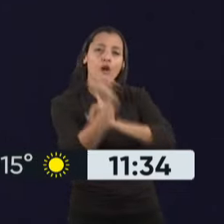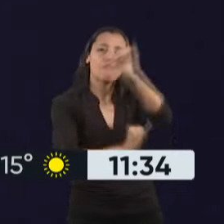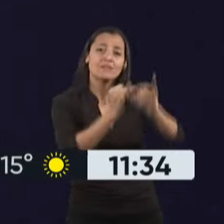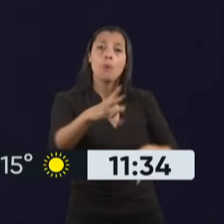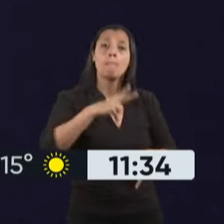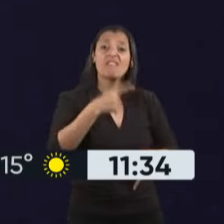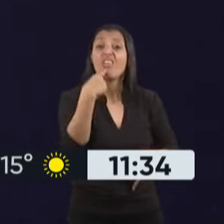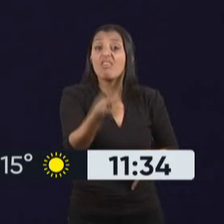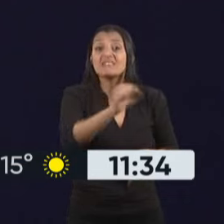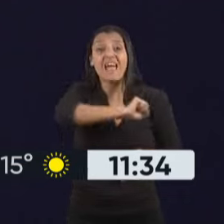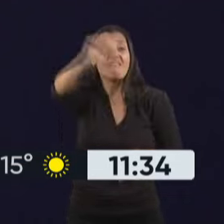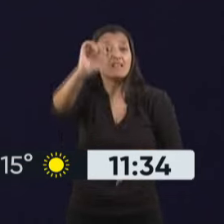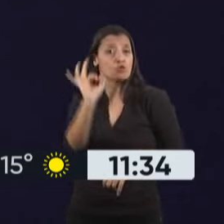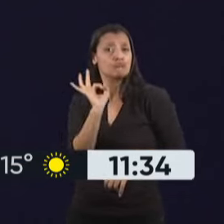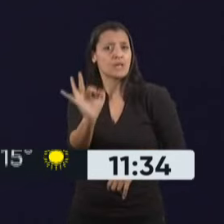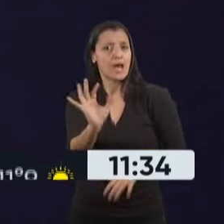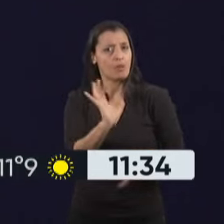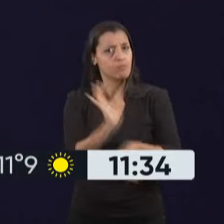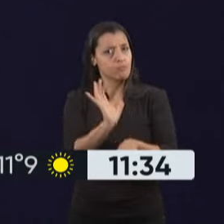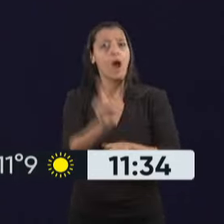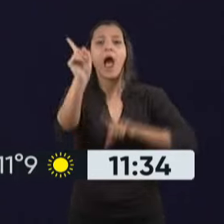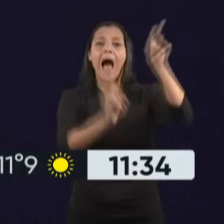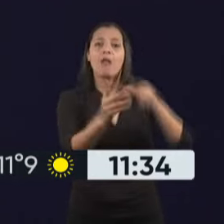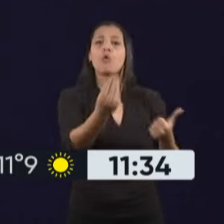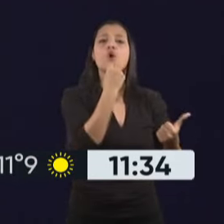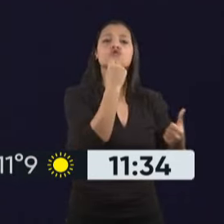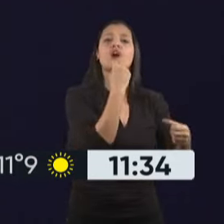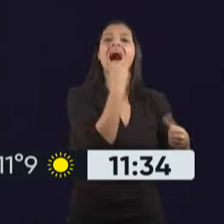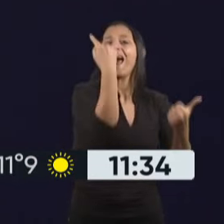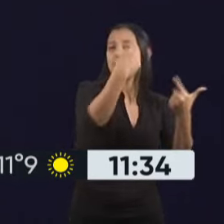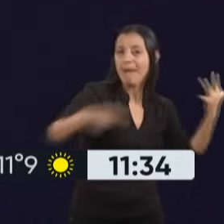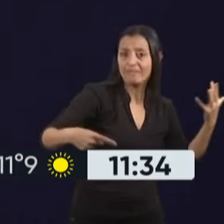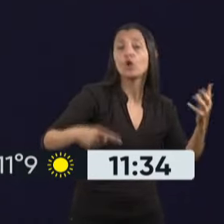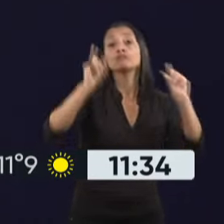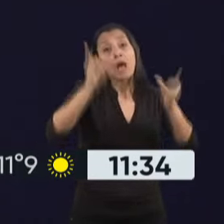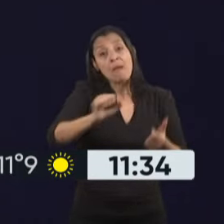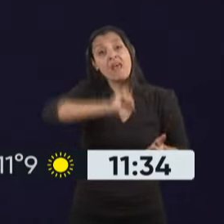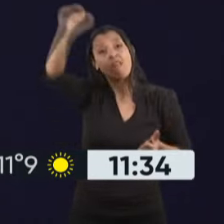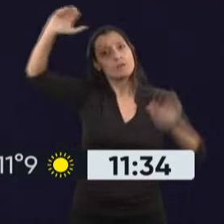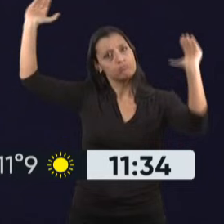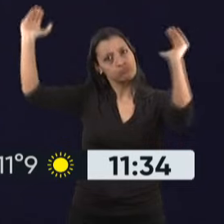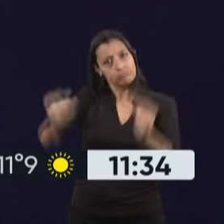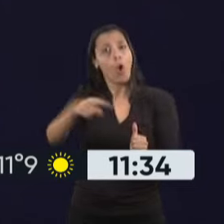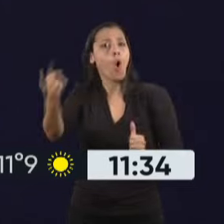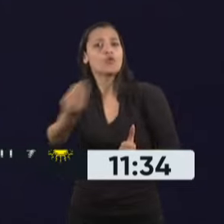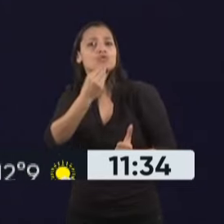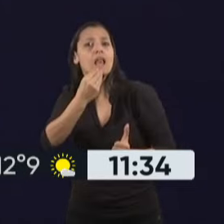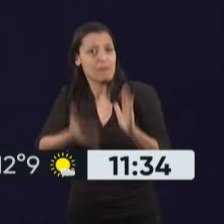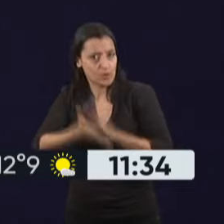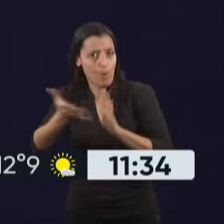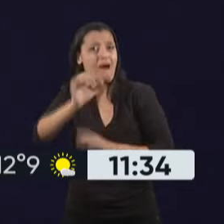inflación cero en algunos alimentos, incluso deflación en tantos otros,